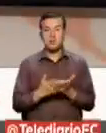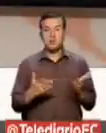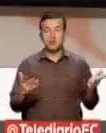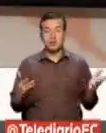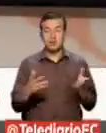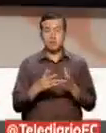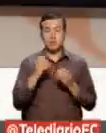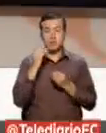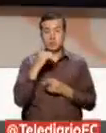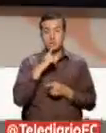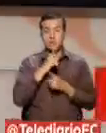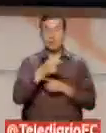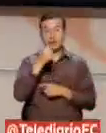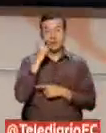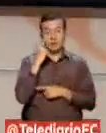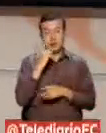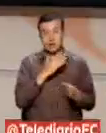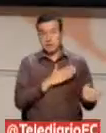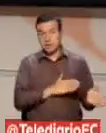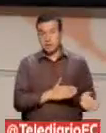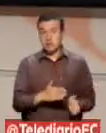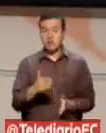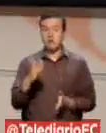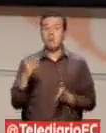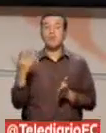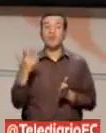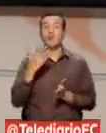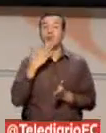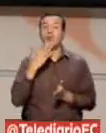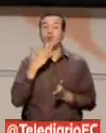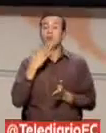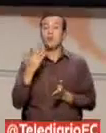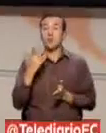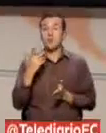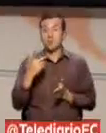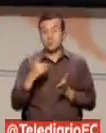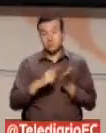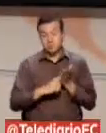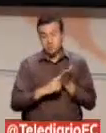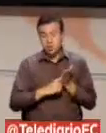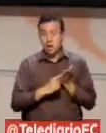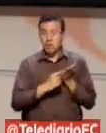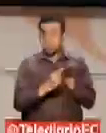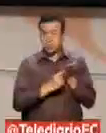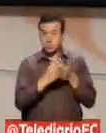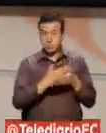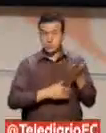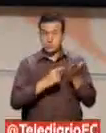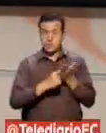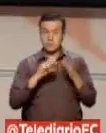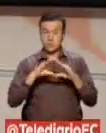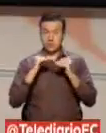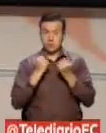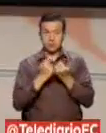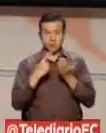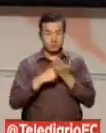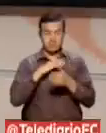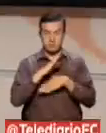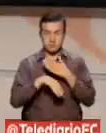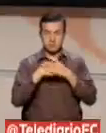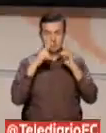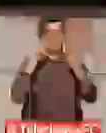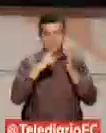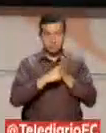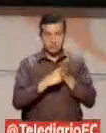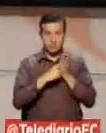del informe que se planteó el día de ayer, este era un borrador que debería ser discutido y analizado por los miembros de la comisión en todo su contexto.